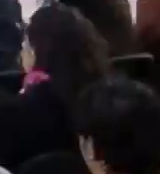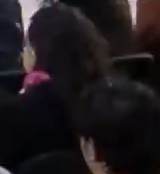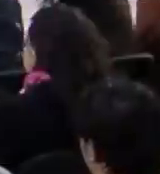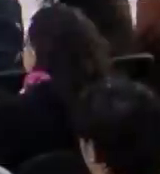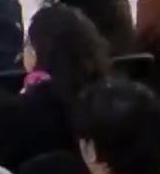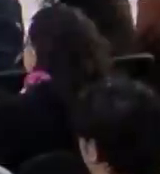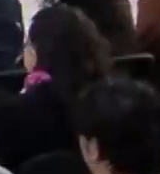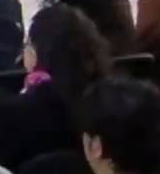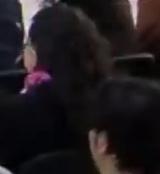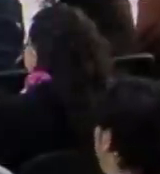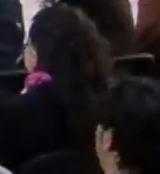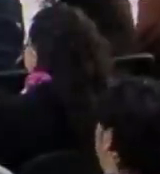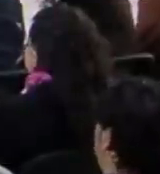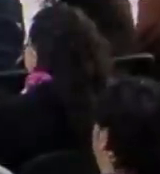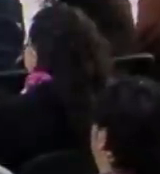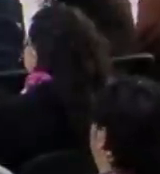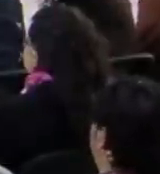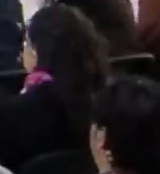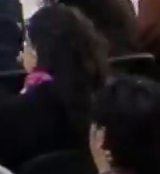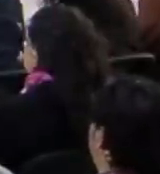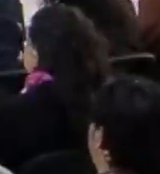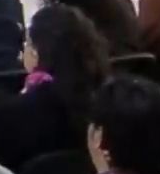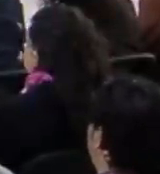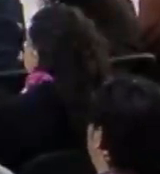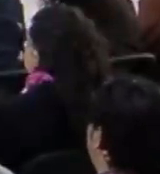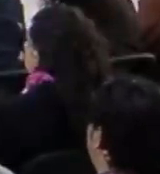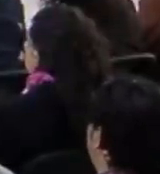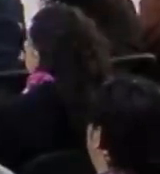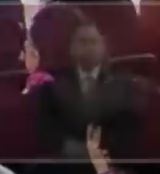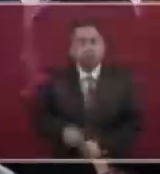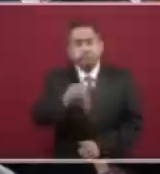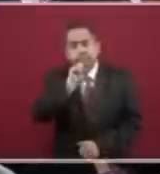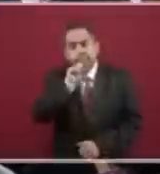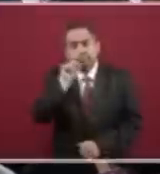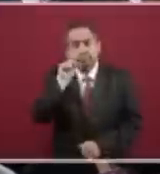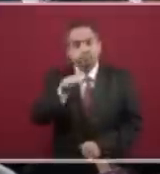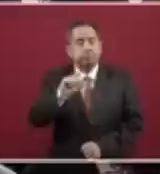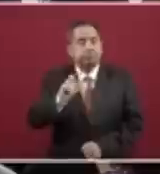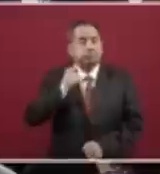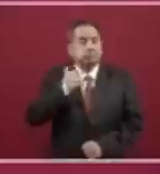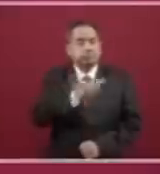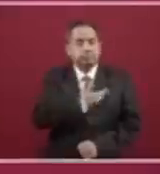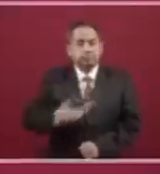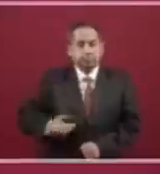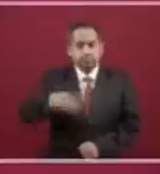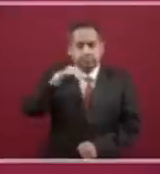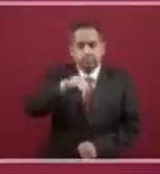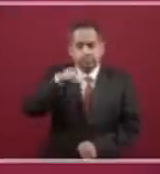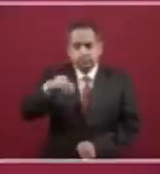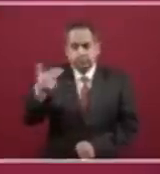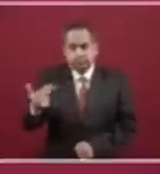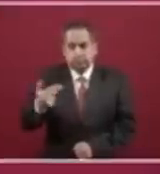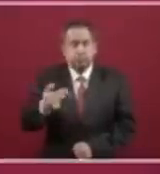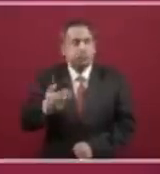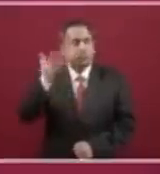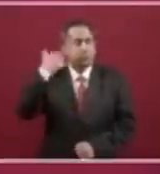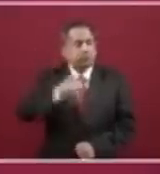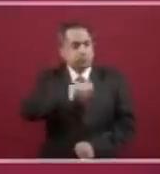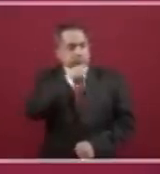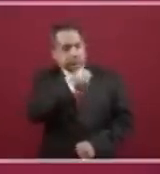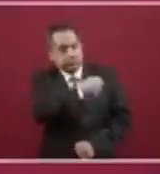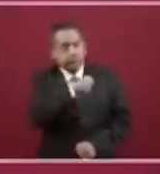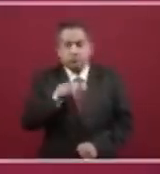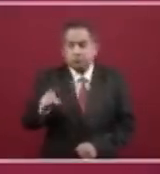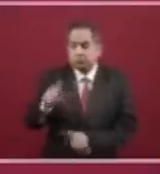presidente miguel de la madrid en una entrevista el hizo carmen